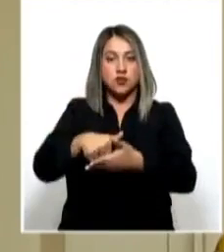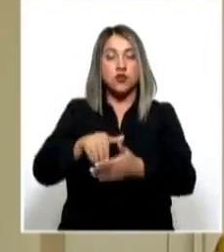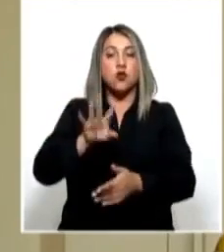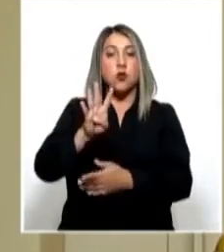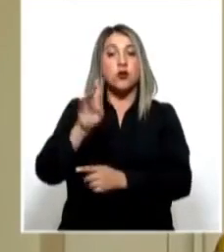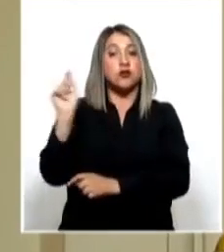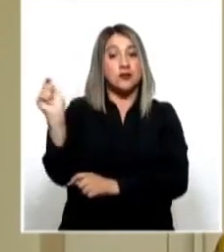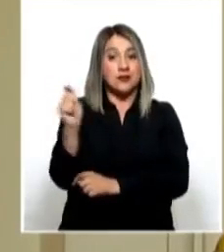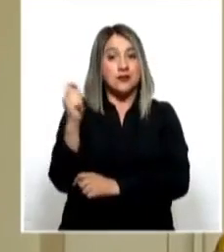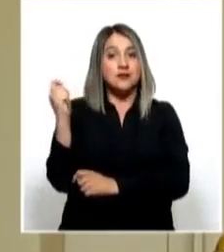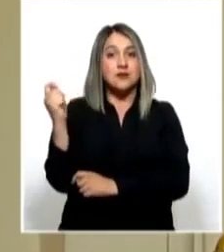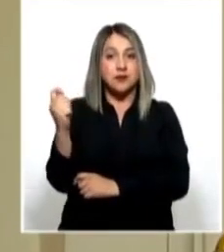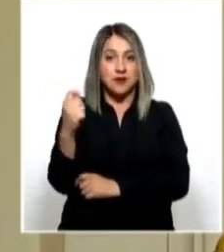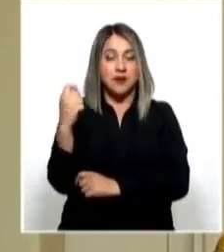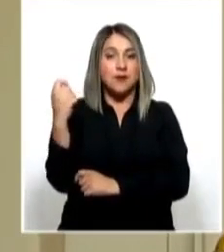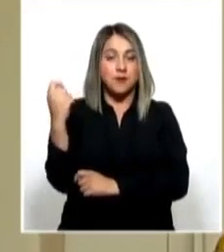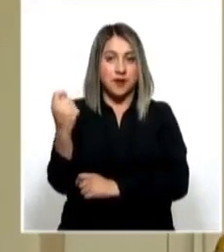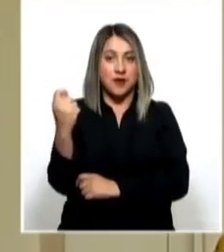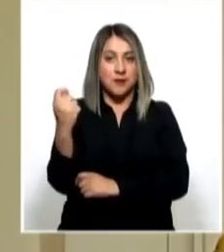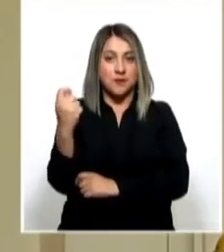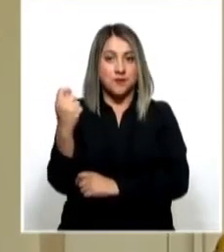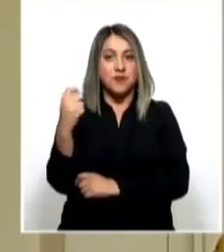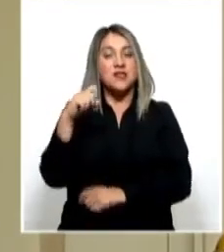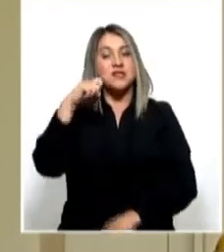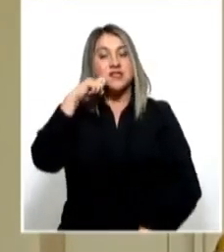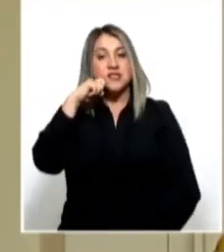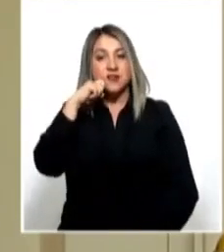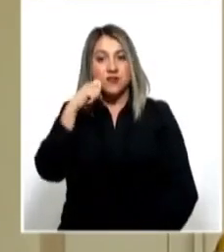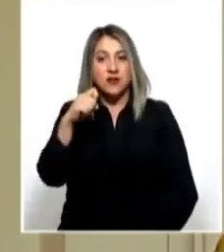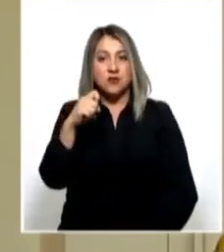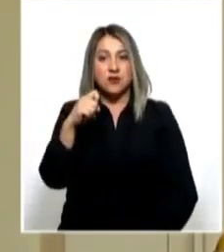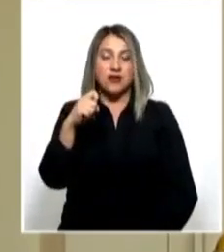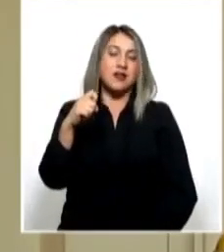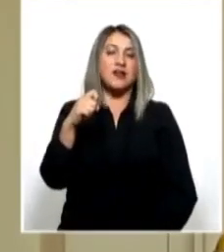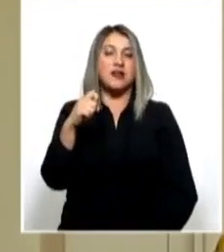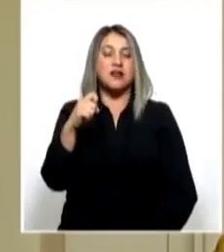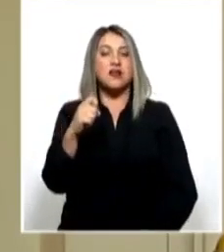septiembre no es ni debe ser un juicio al gobierno.